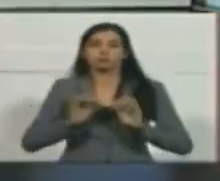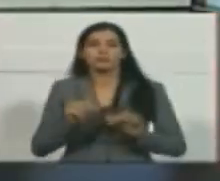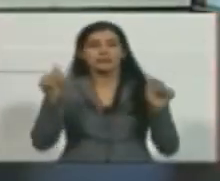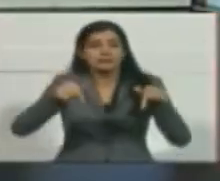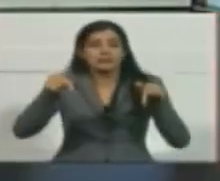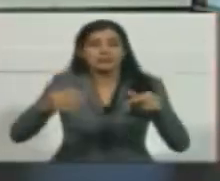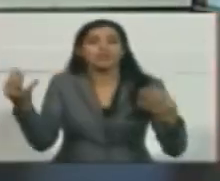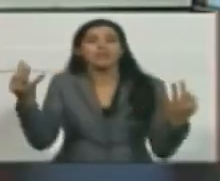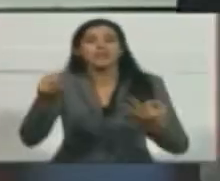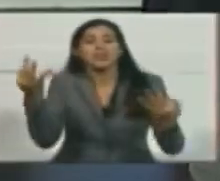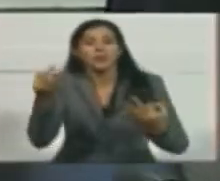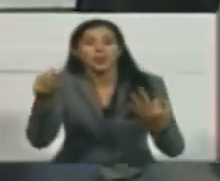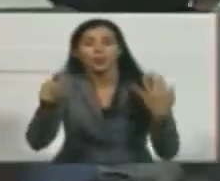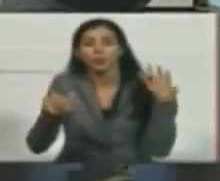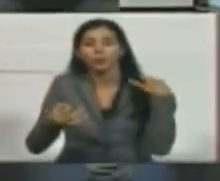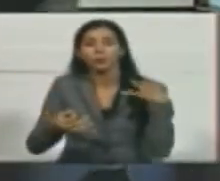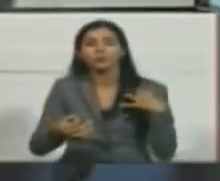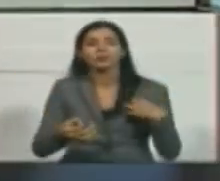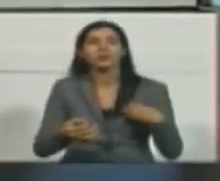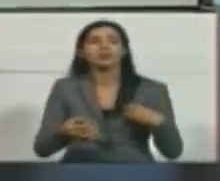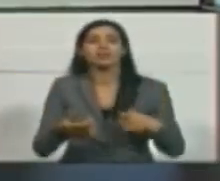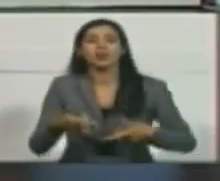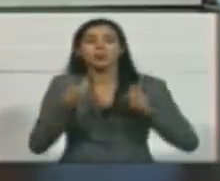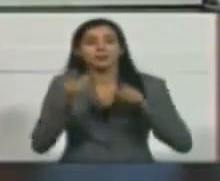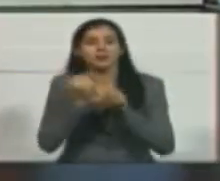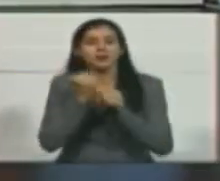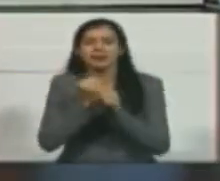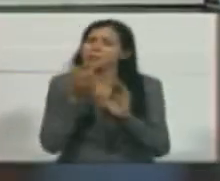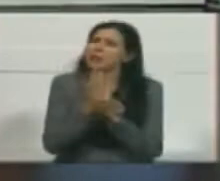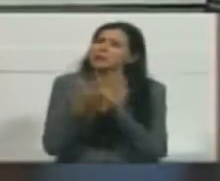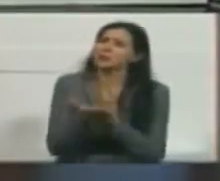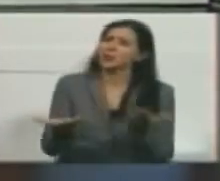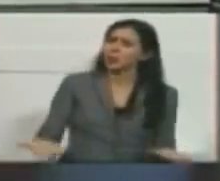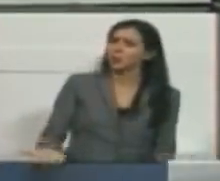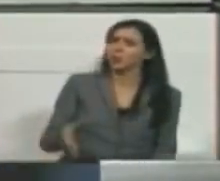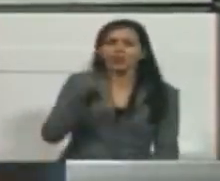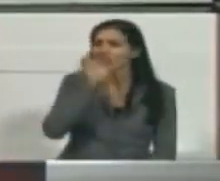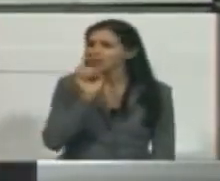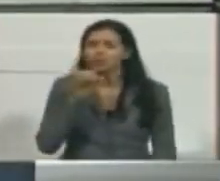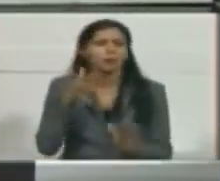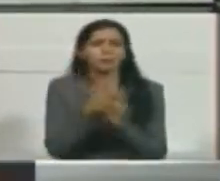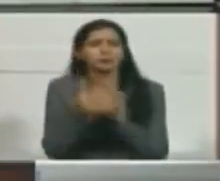Aquí estamos en vivo. Si nos deja trabajar hoy yo no sé qué pasó aquí.